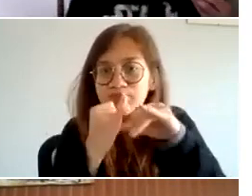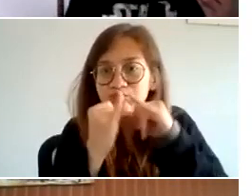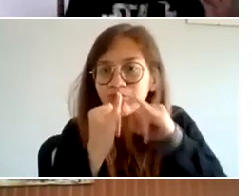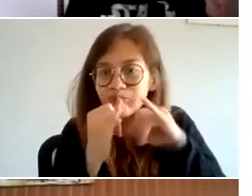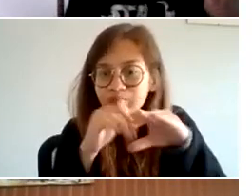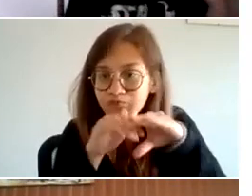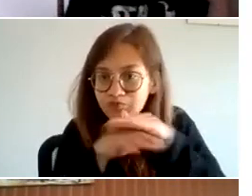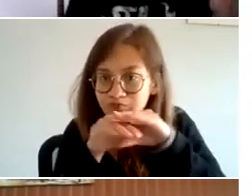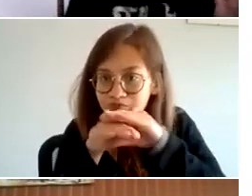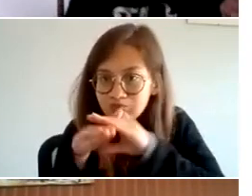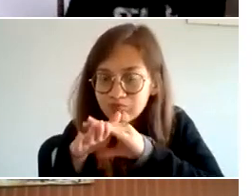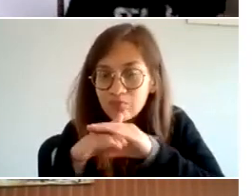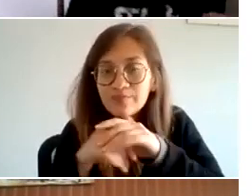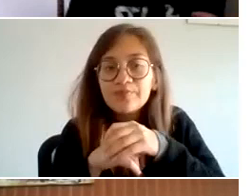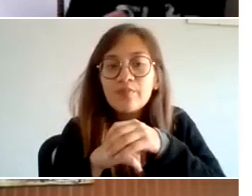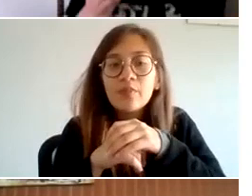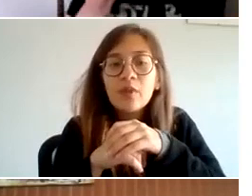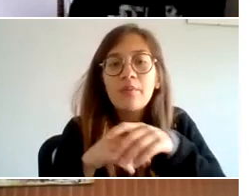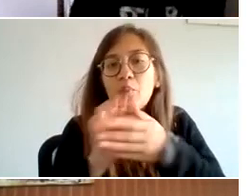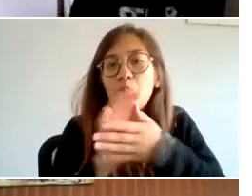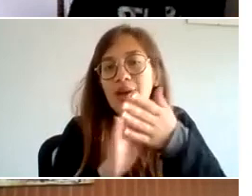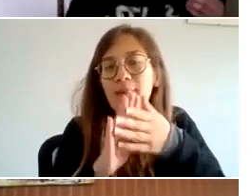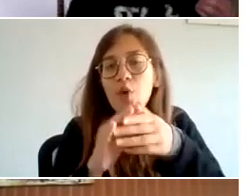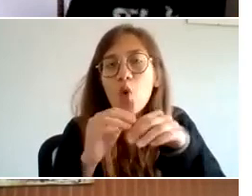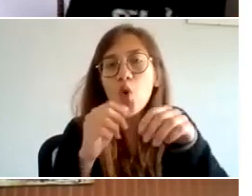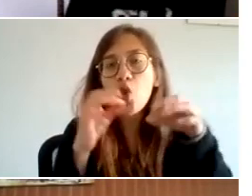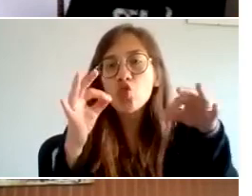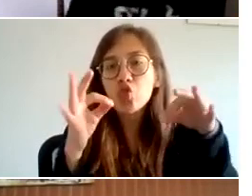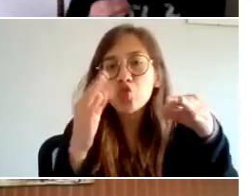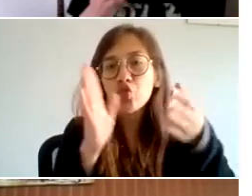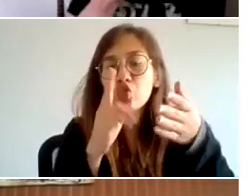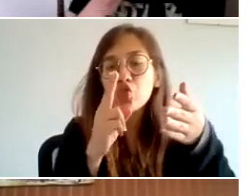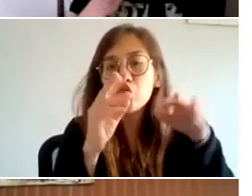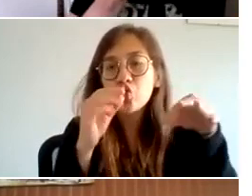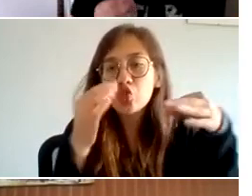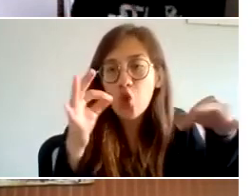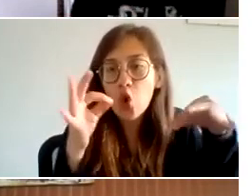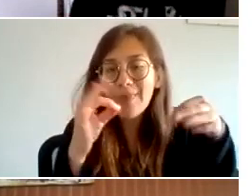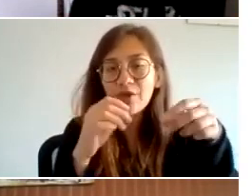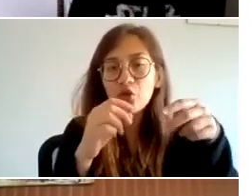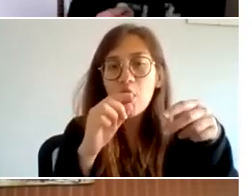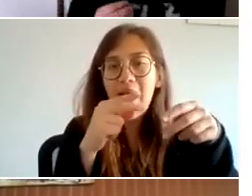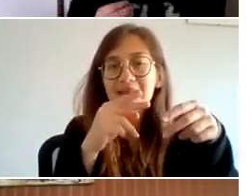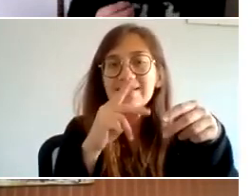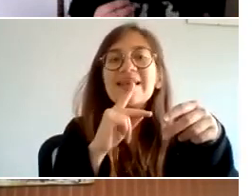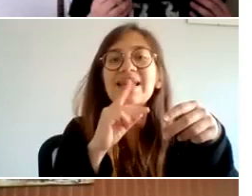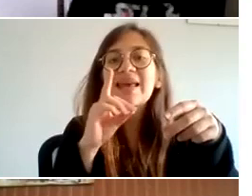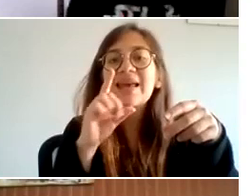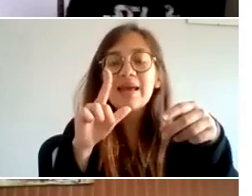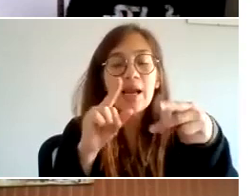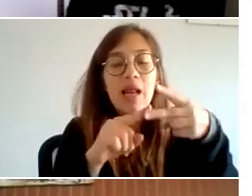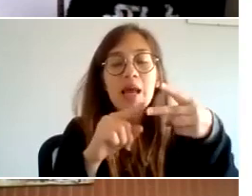ser el mismo documento HTML o un PDF o un Word o una presentación o